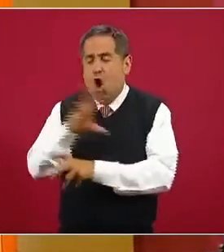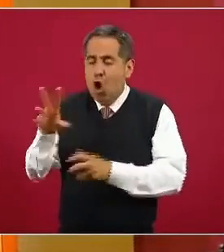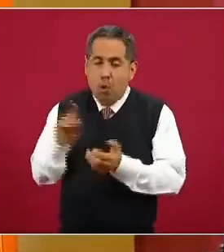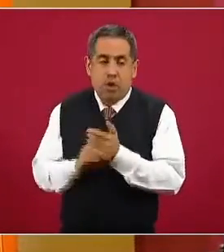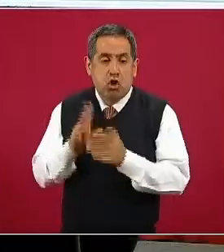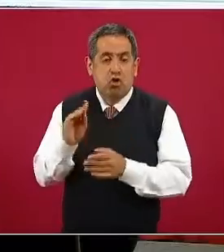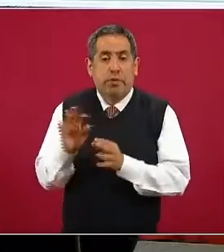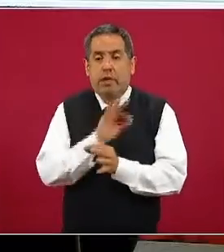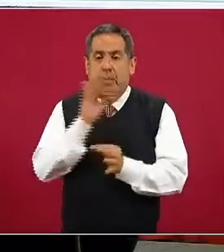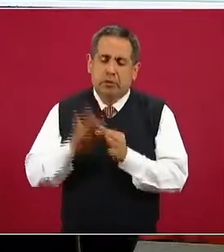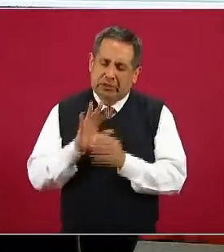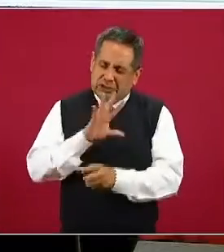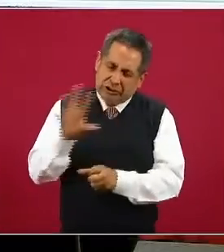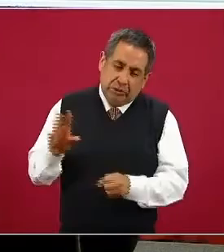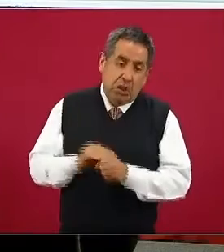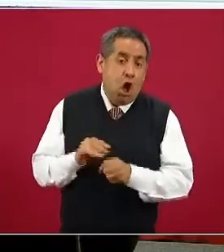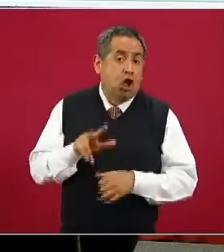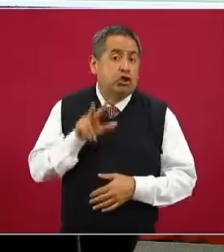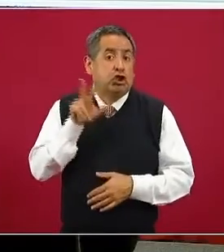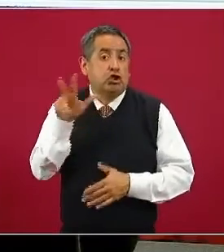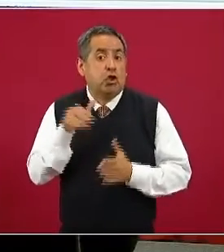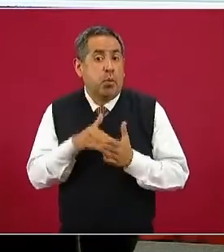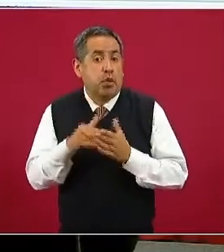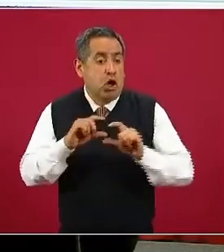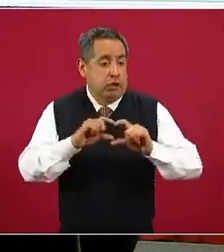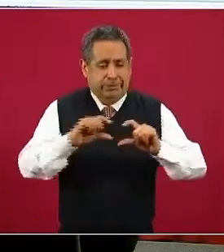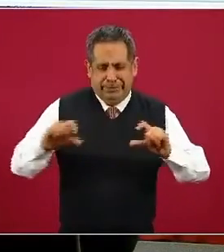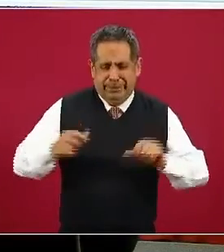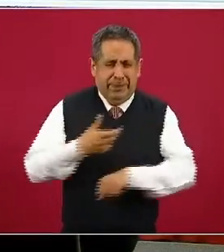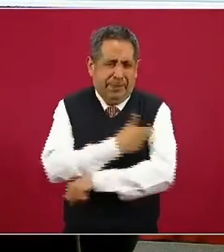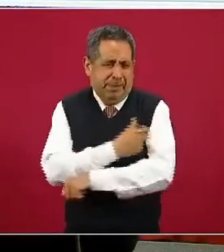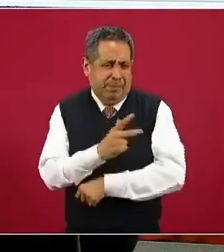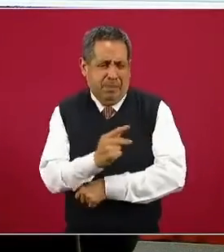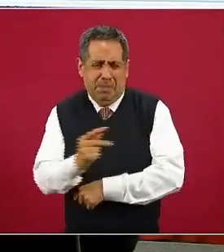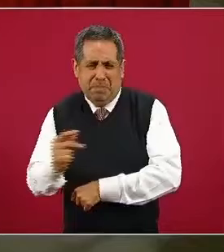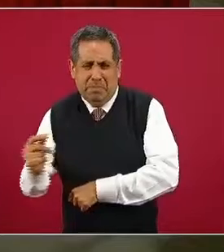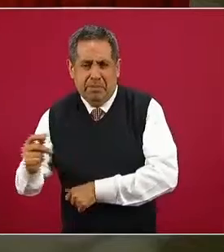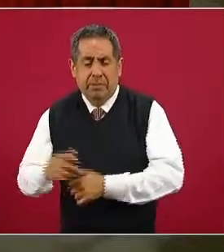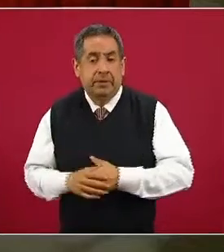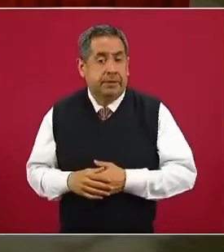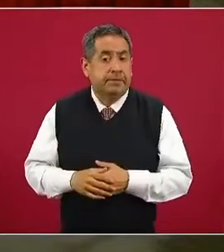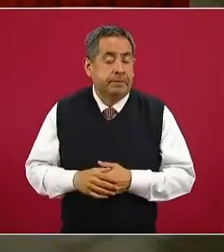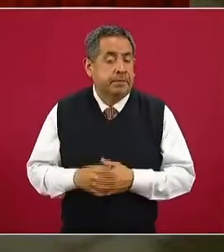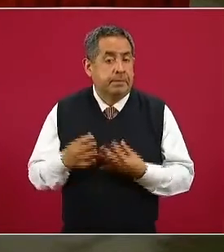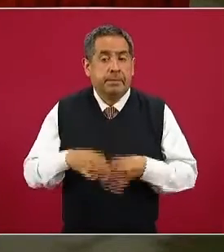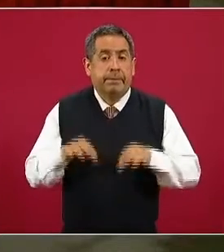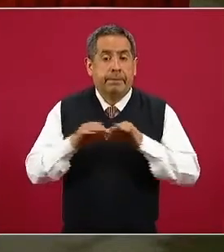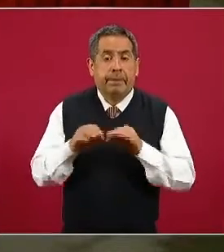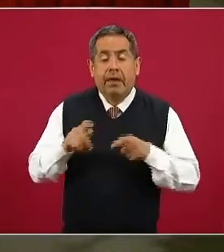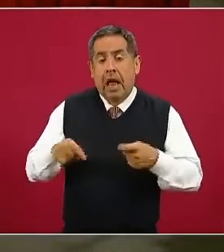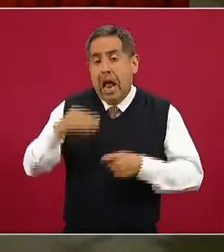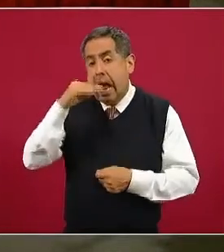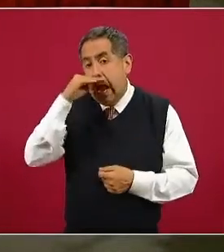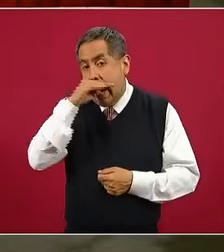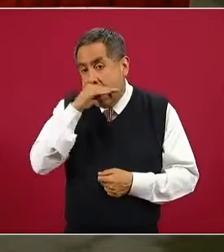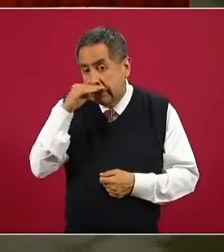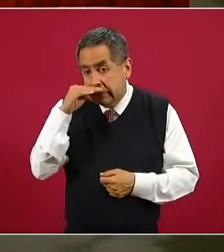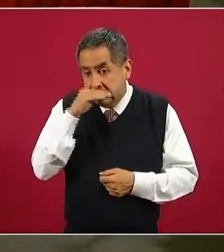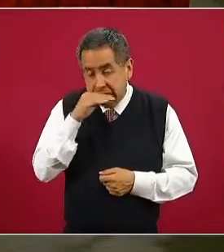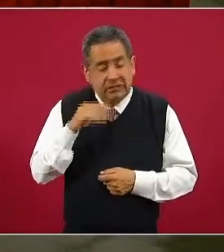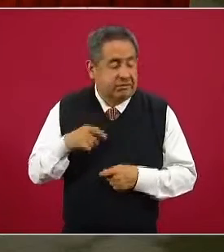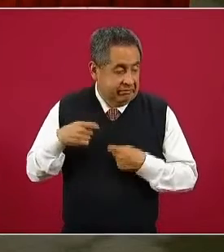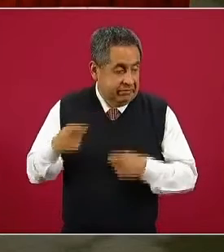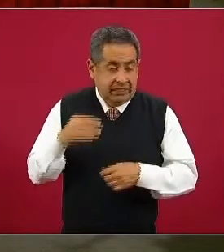un 90% de las 18 millones en esta semana. Muy importante, la vacunación es gratuita, totalmente